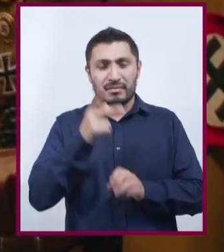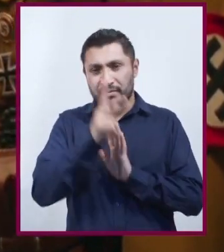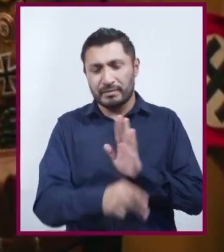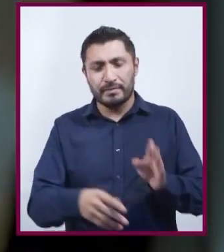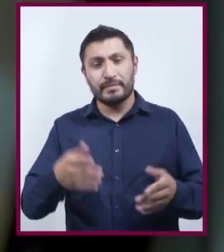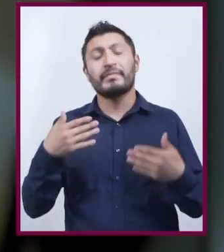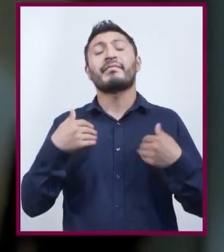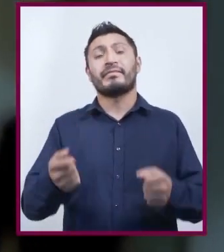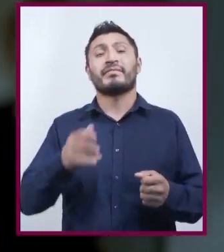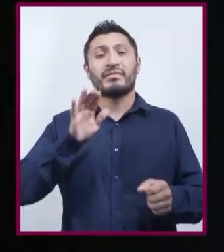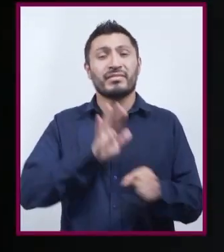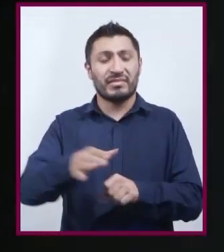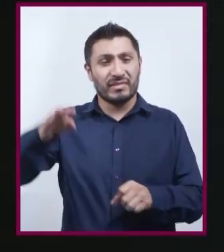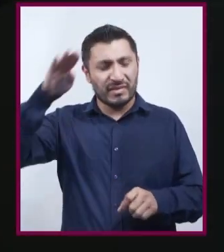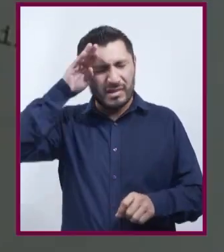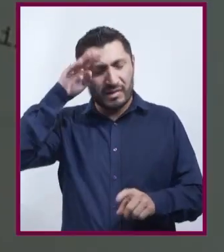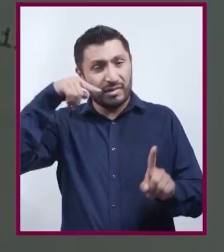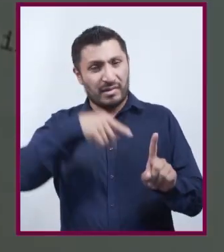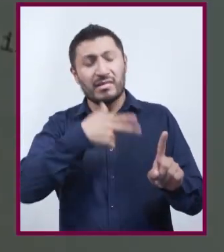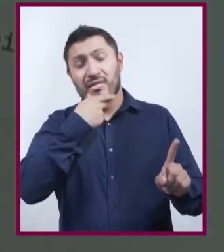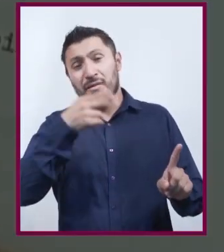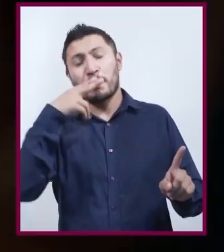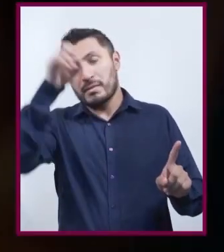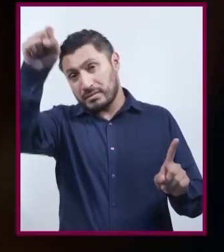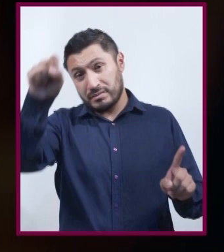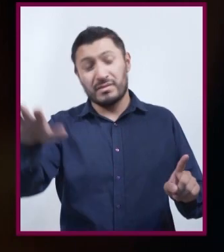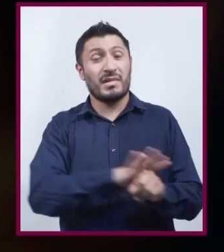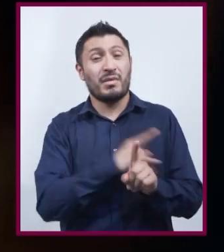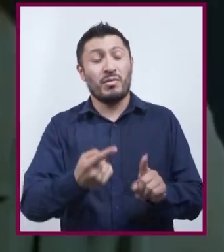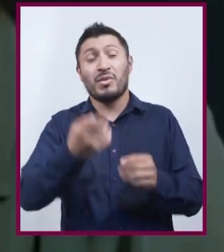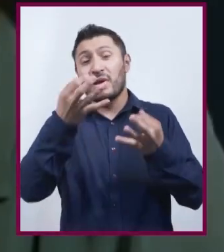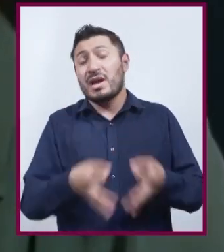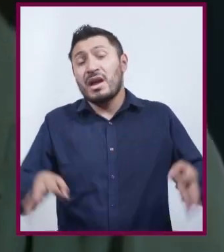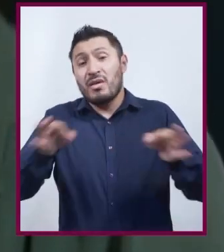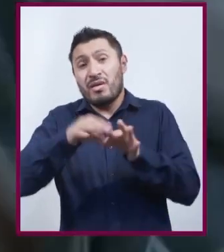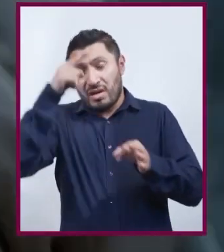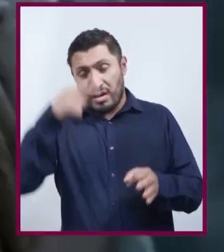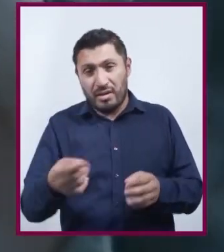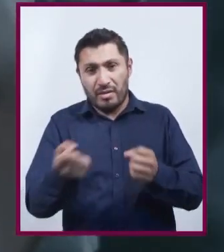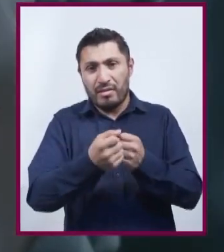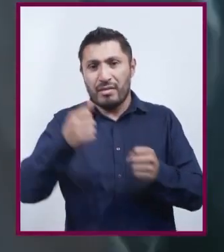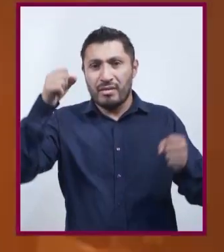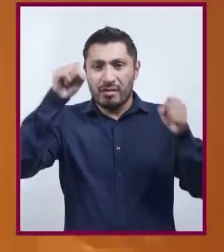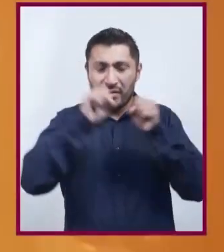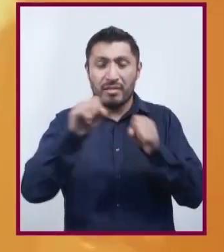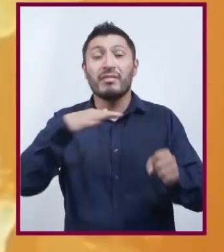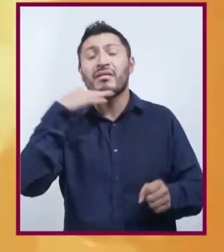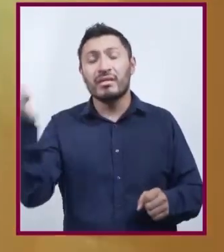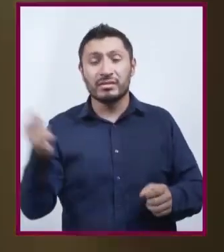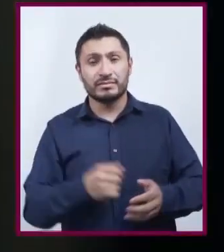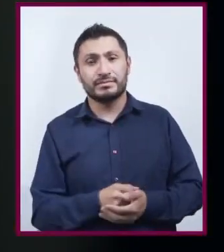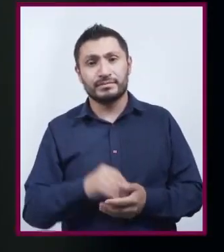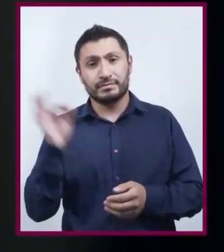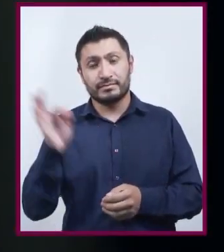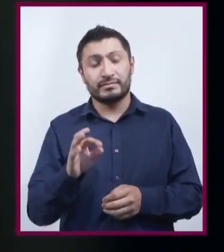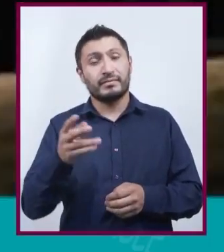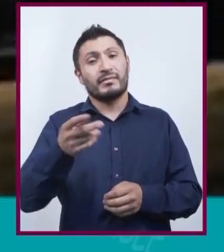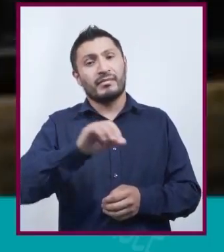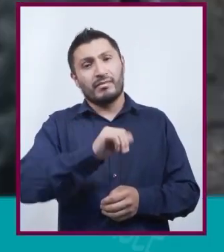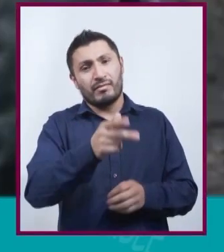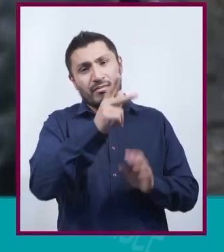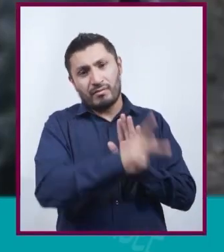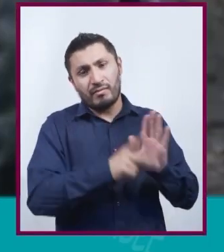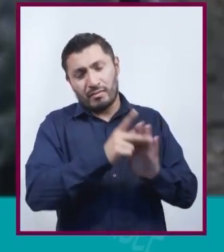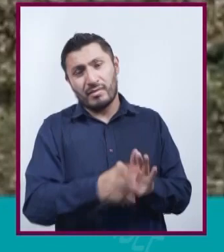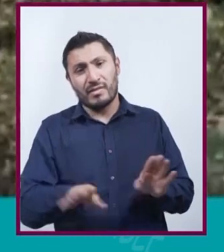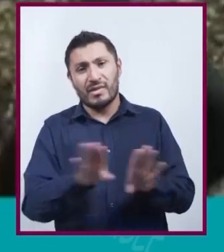historiadores. Quizá la primera película buscaba entender el pensamiento de Hitler y por qué fue importante para la sociedad alemana. Tal